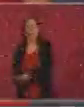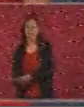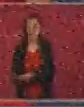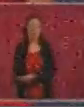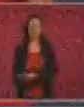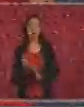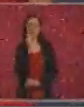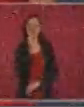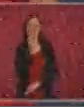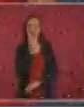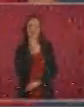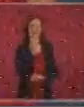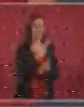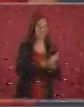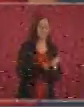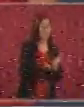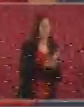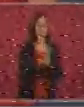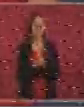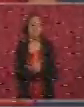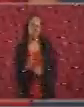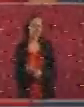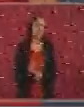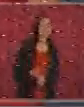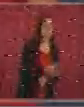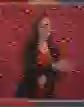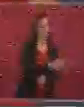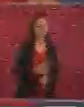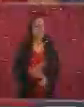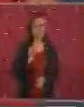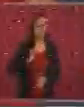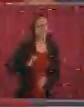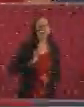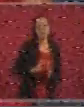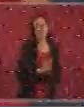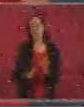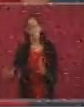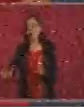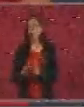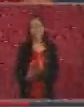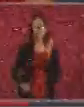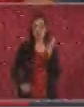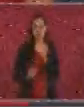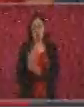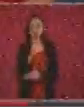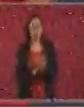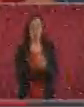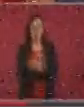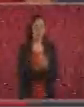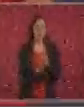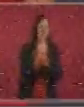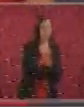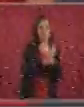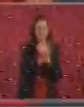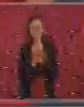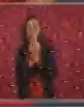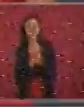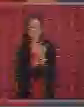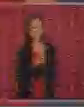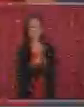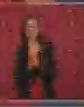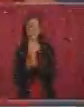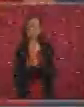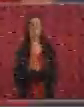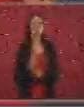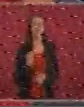de su figura, pero no son la mayoría. Pues a través del partido. No son enormes. Allá voy. La estructura del partido la